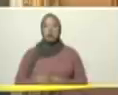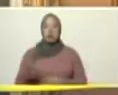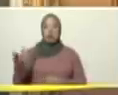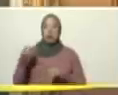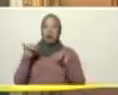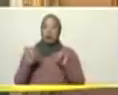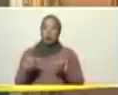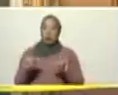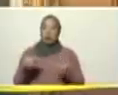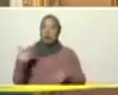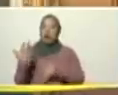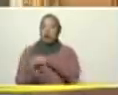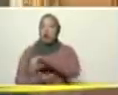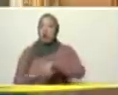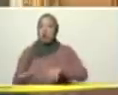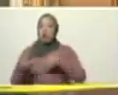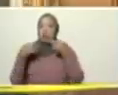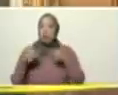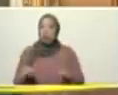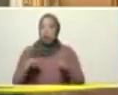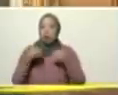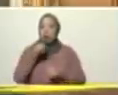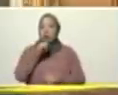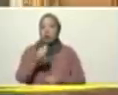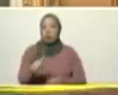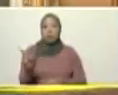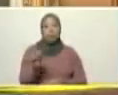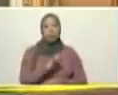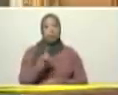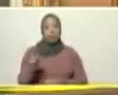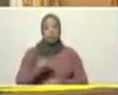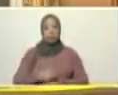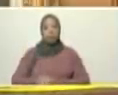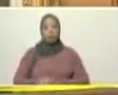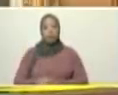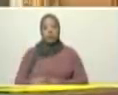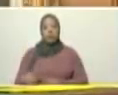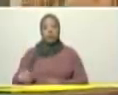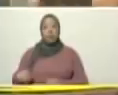hecho. Esté donde esté.